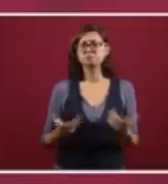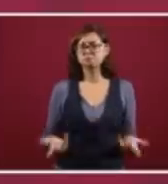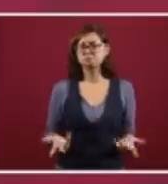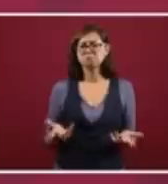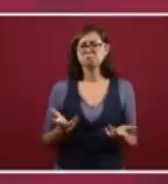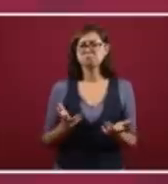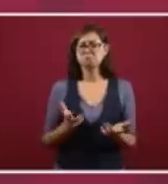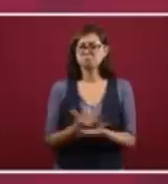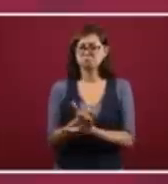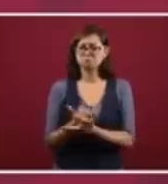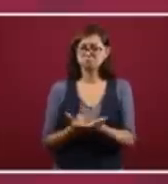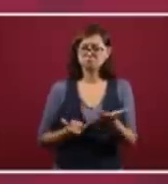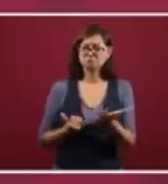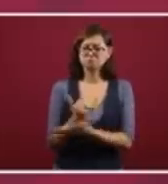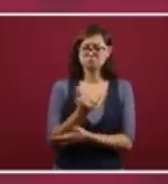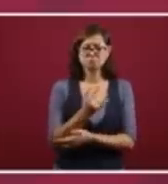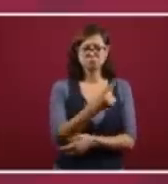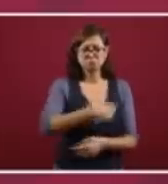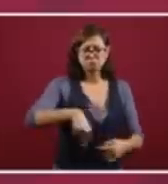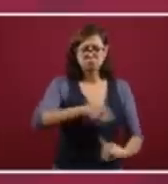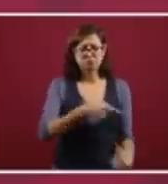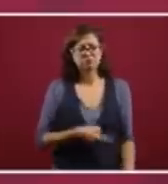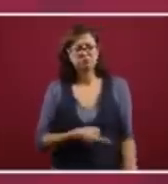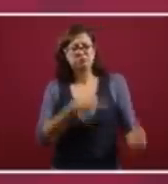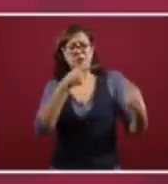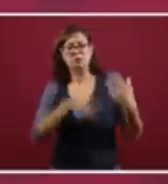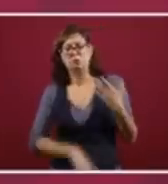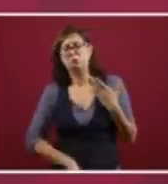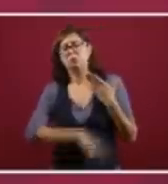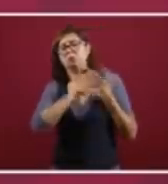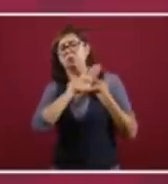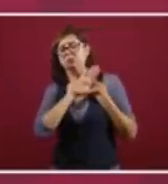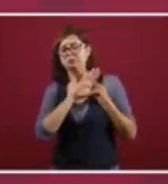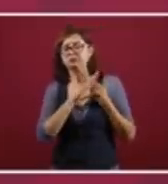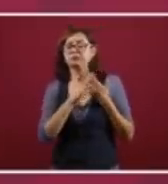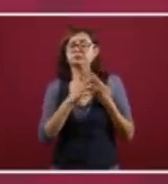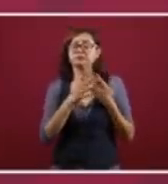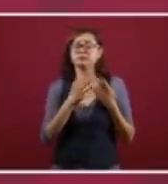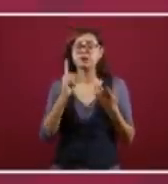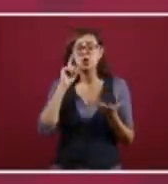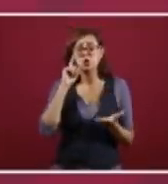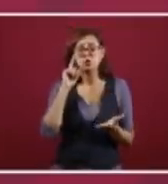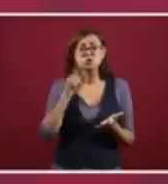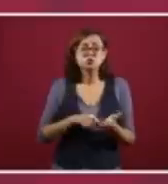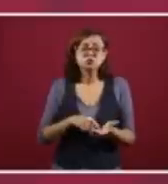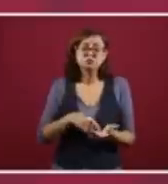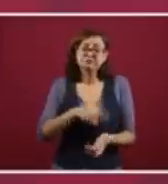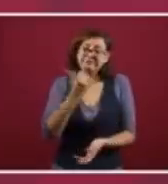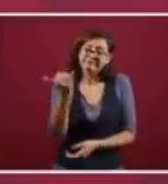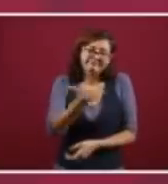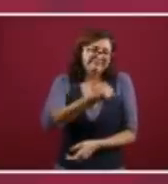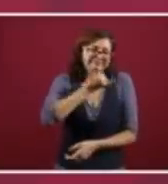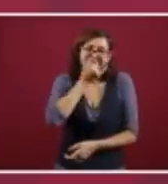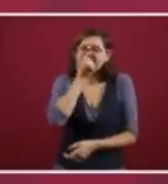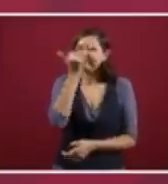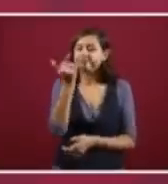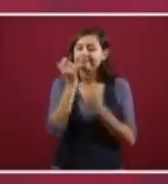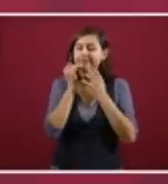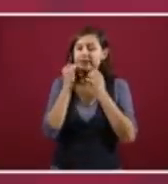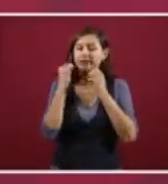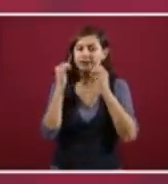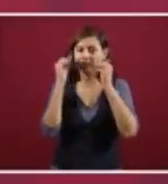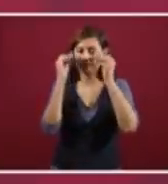decidieron nuestros adversarios, yo creo que de manera equivocada.